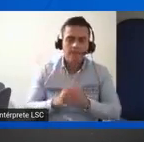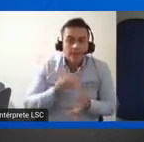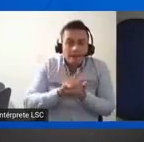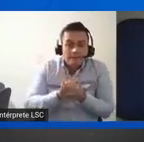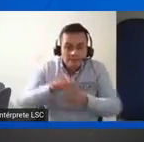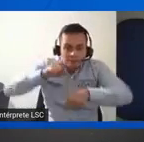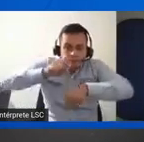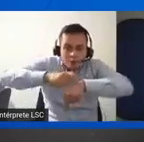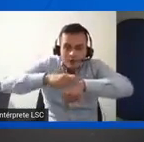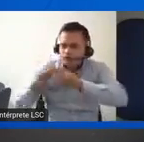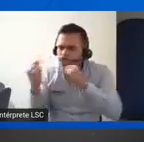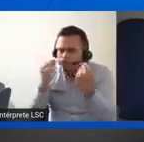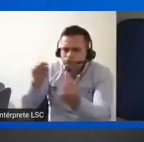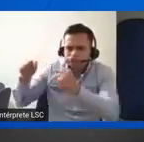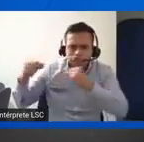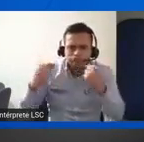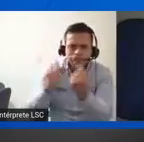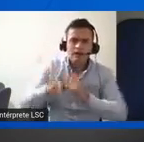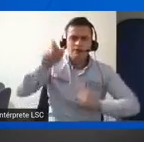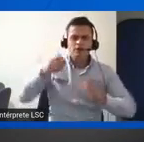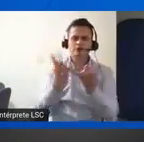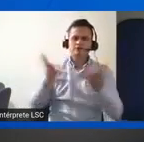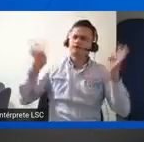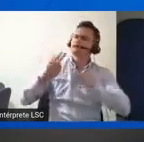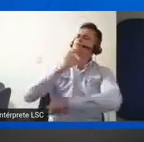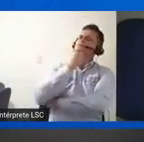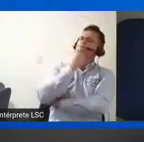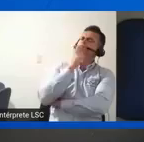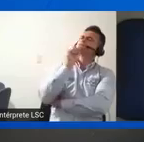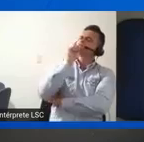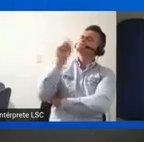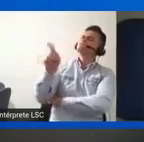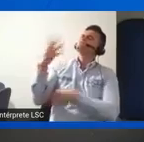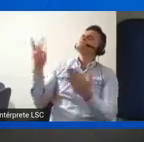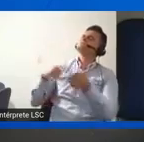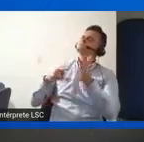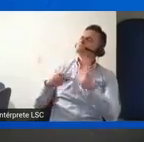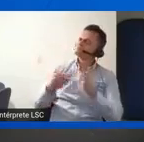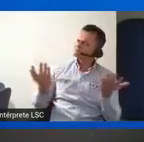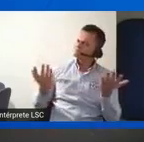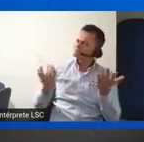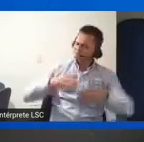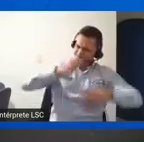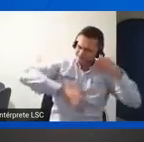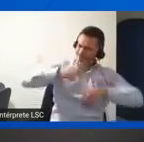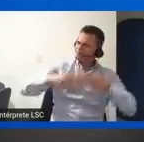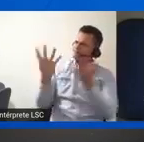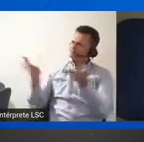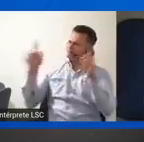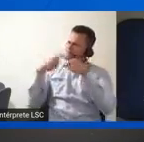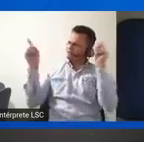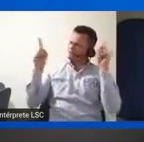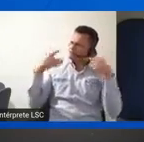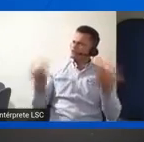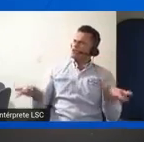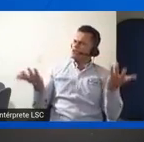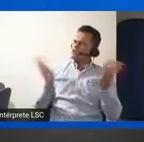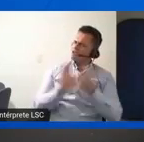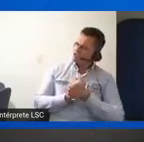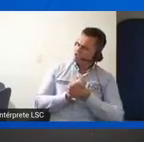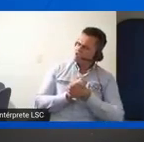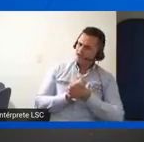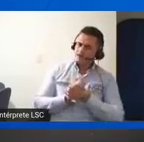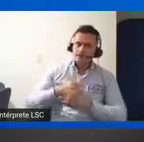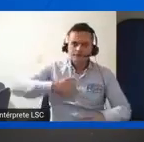un senador empezó a hacer preguntas, que cuál era la diferencia entre Cámara y Senado, y yo dije, Dios mío, esto se nos